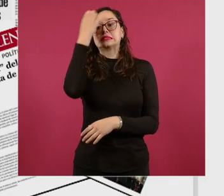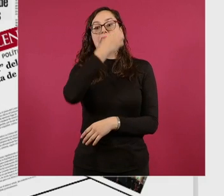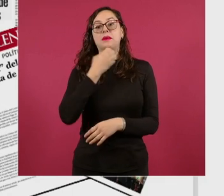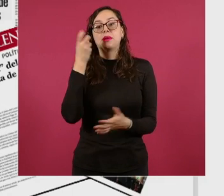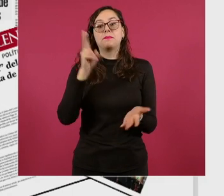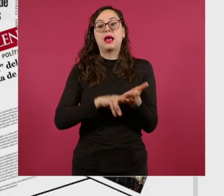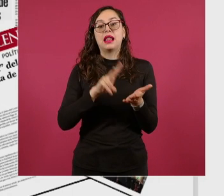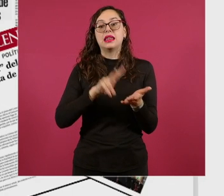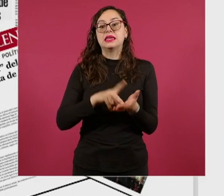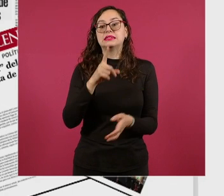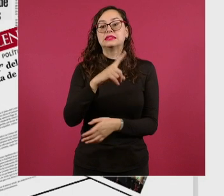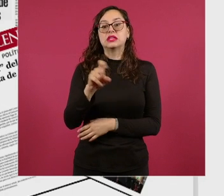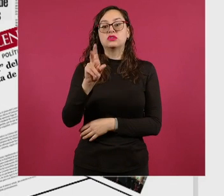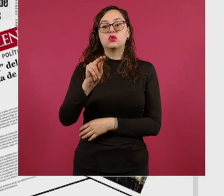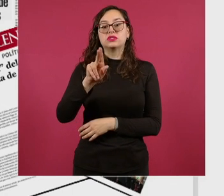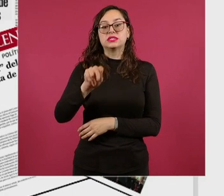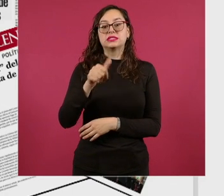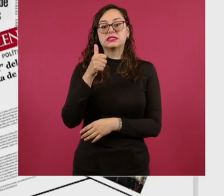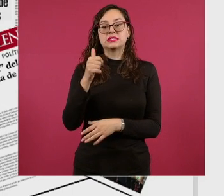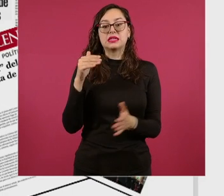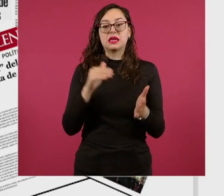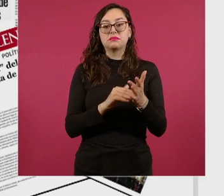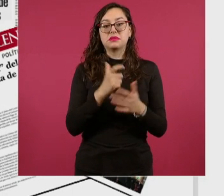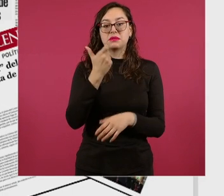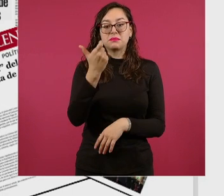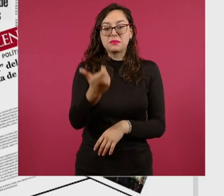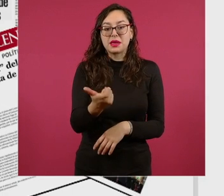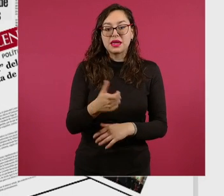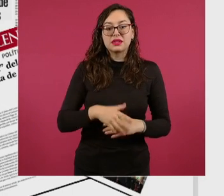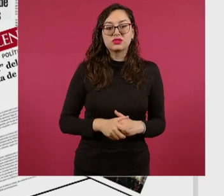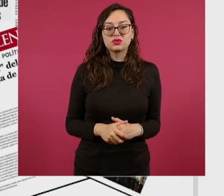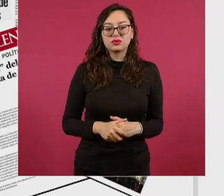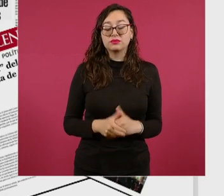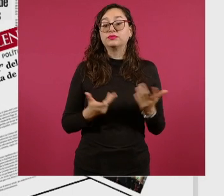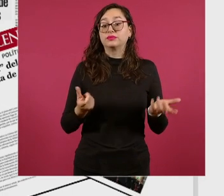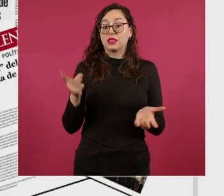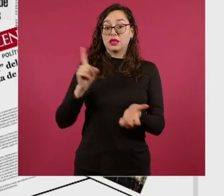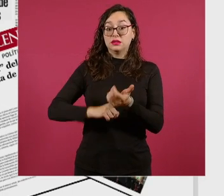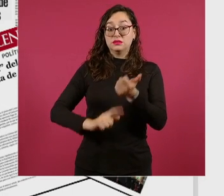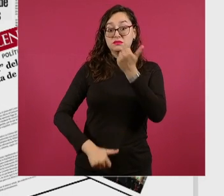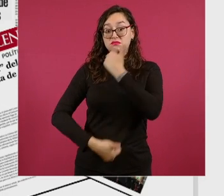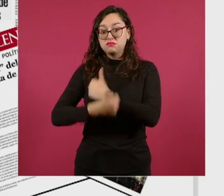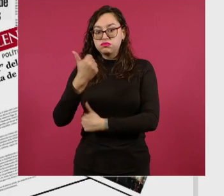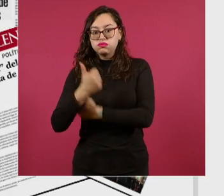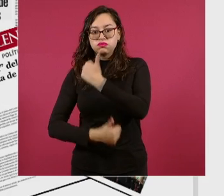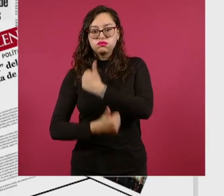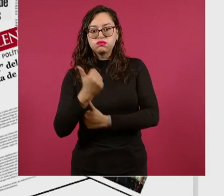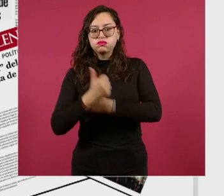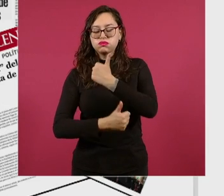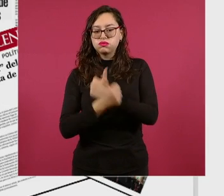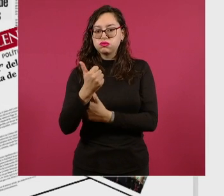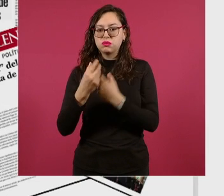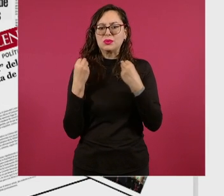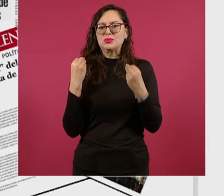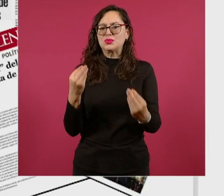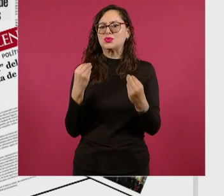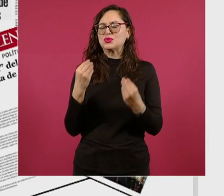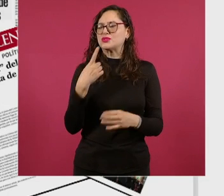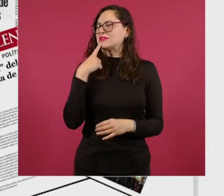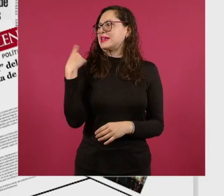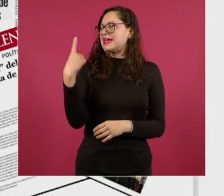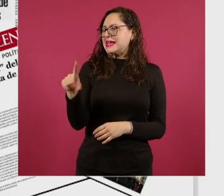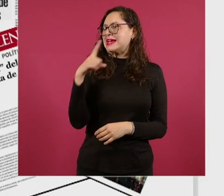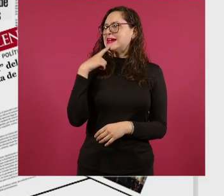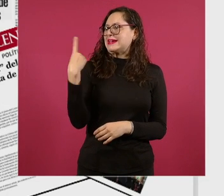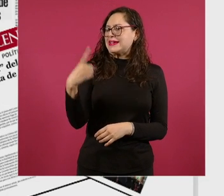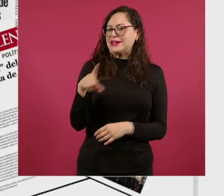acreditar cómo en estos concursos de oposición las impugnaciones son elevadísimas de aquellos que no quedan en los exámenes,